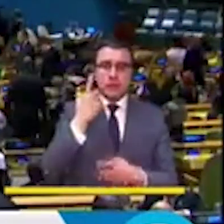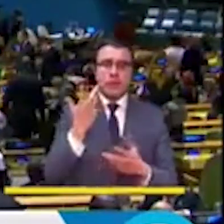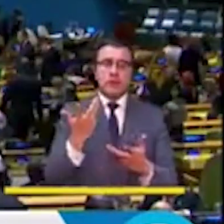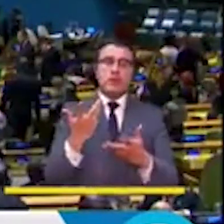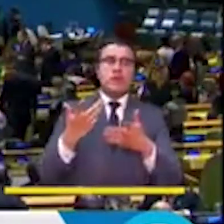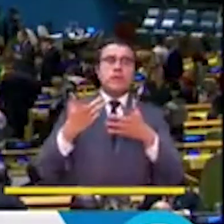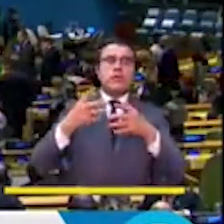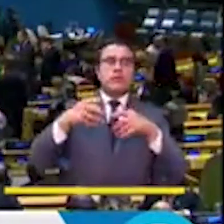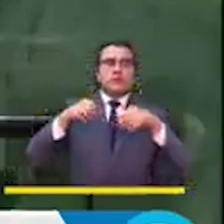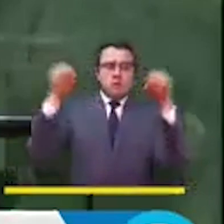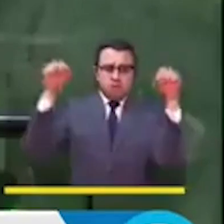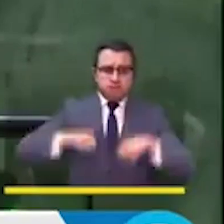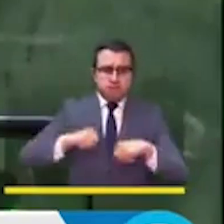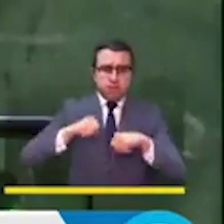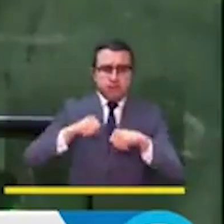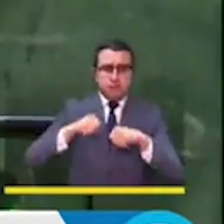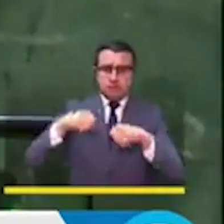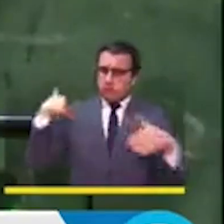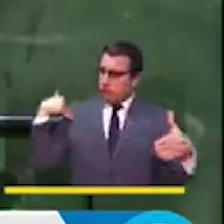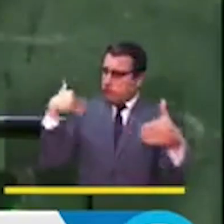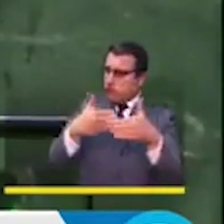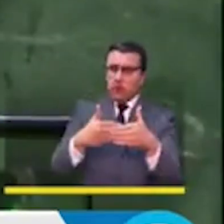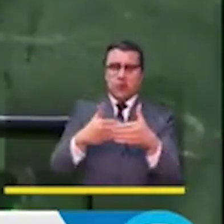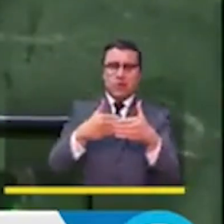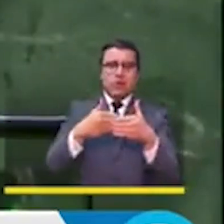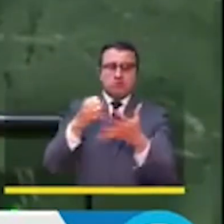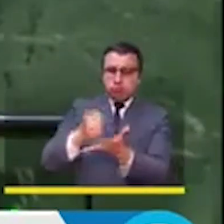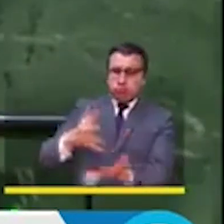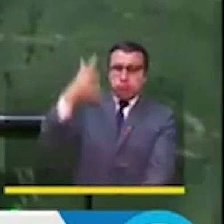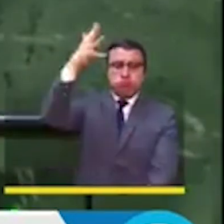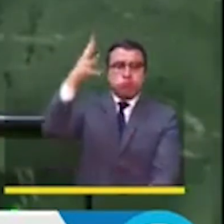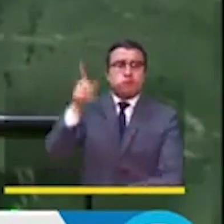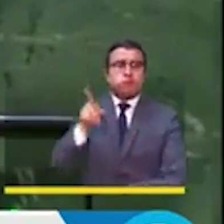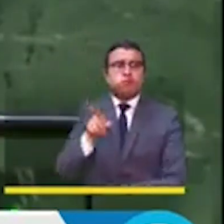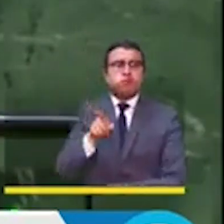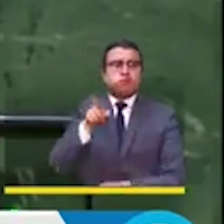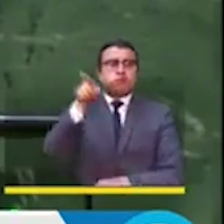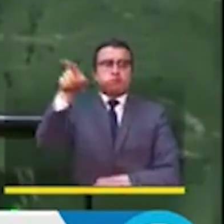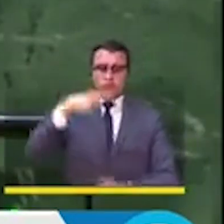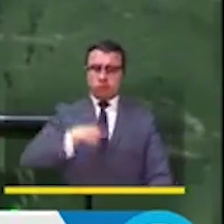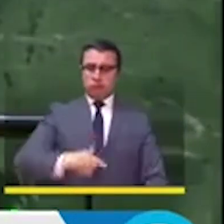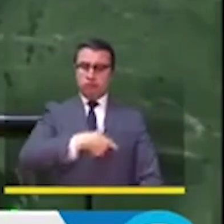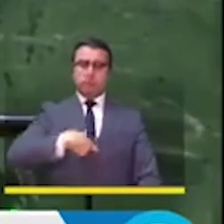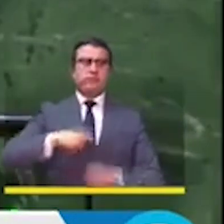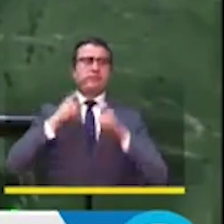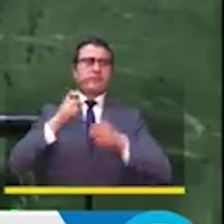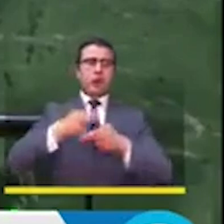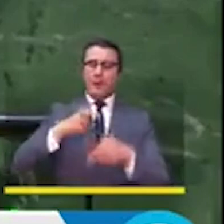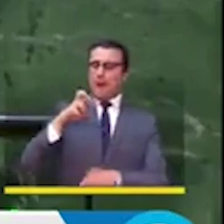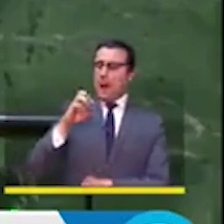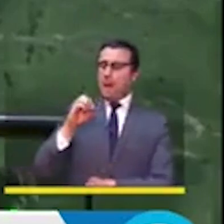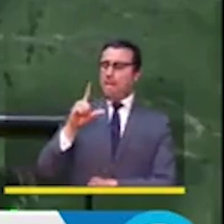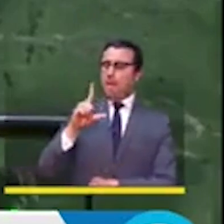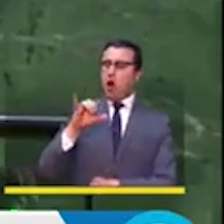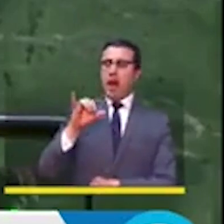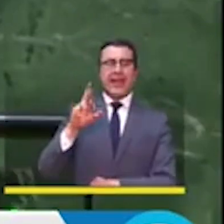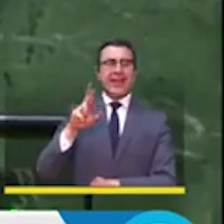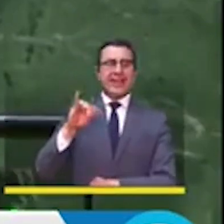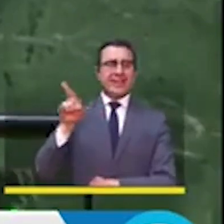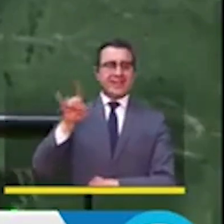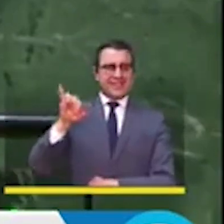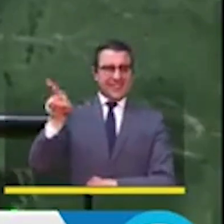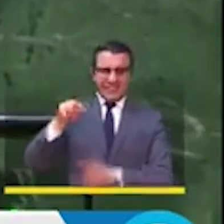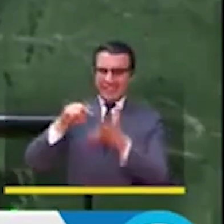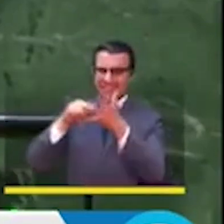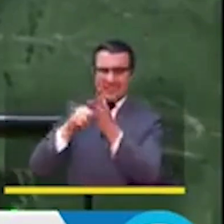sino profundizar lo que los ricos reunidos en Davos llamaron la policrisis. La guerra